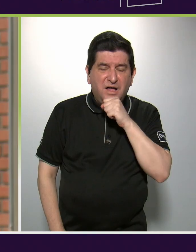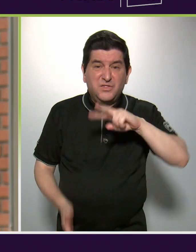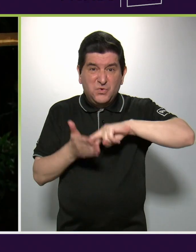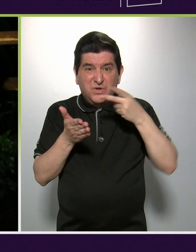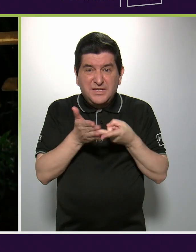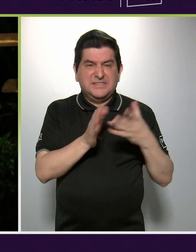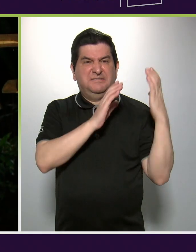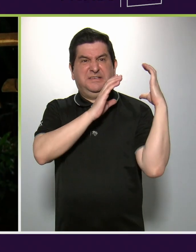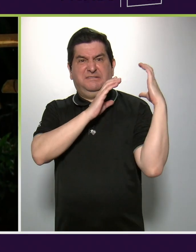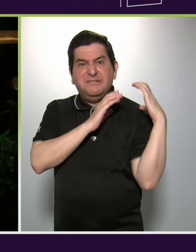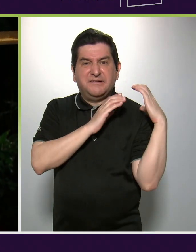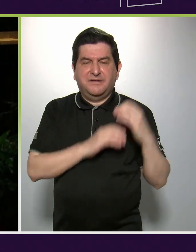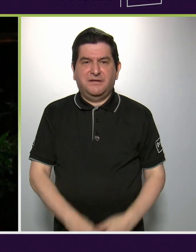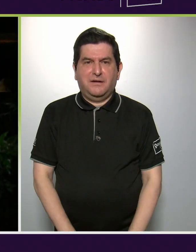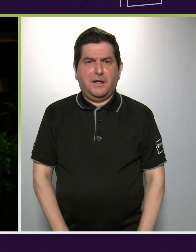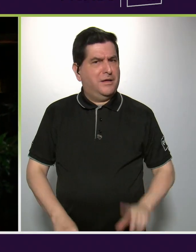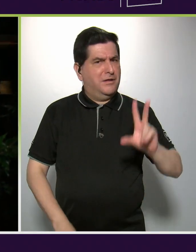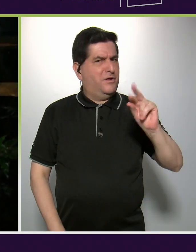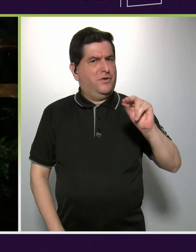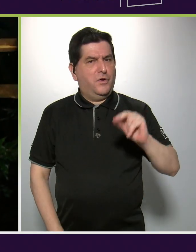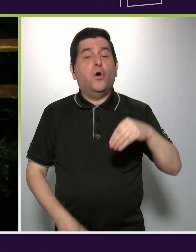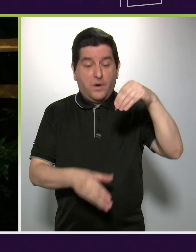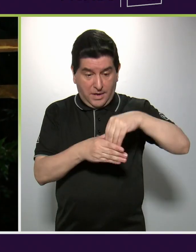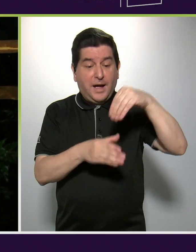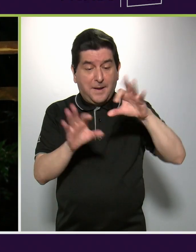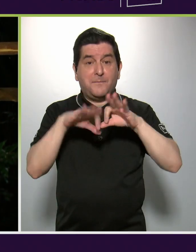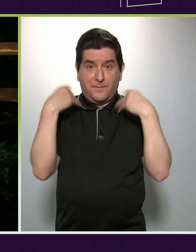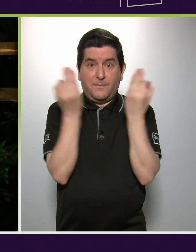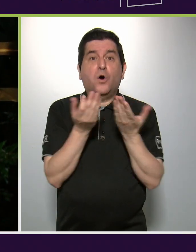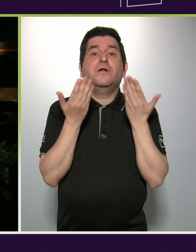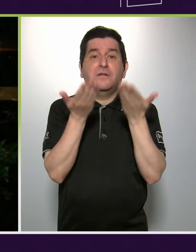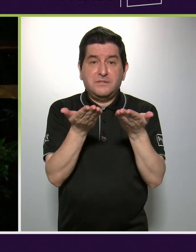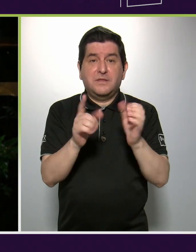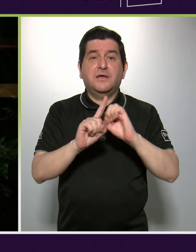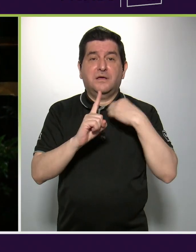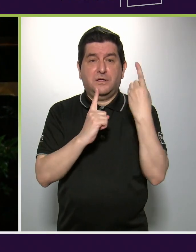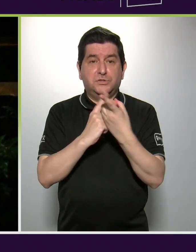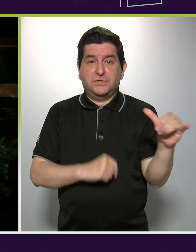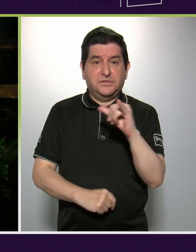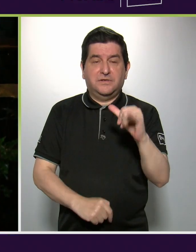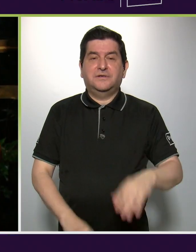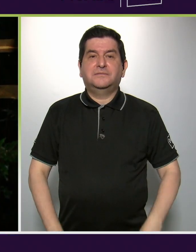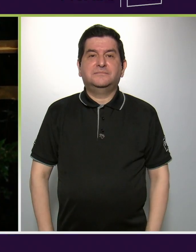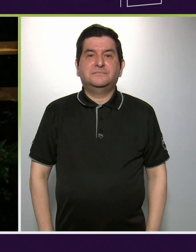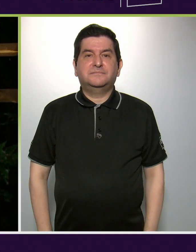mayores, constituyen una carga y cuando más bien es un aporte a la familia y a la sociedad.